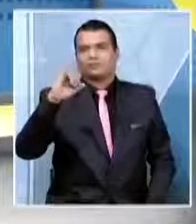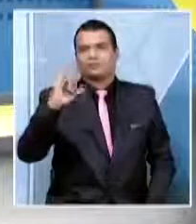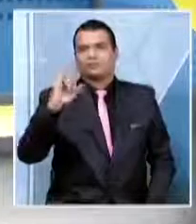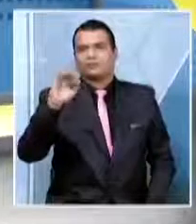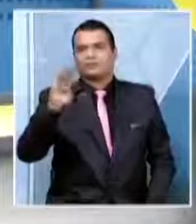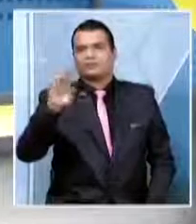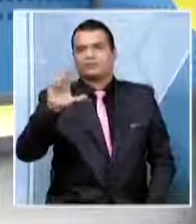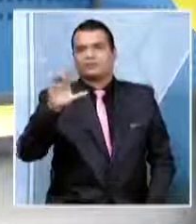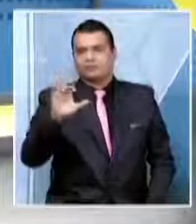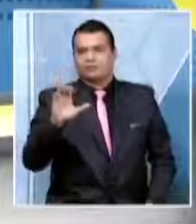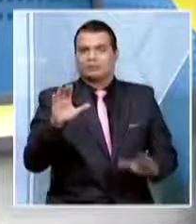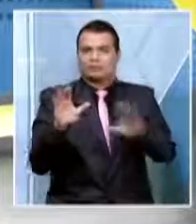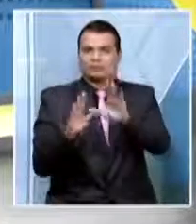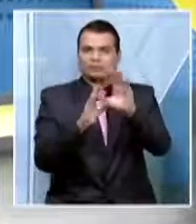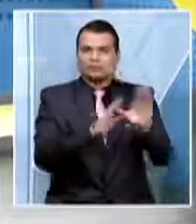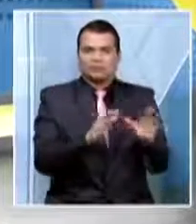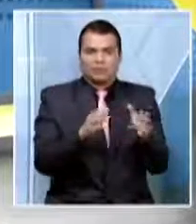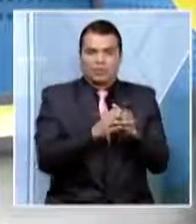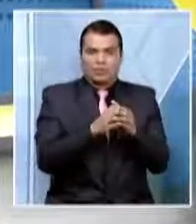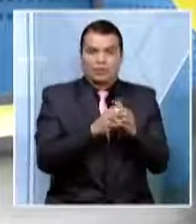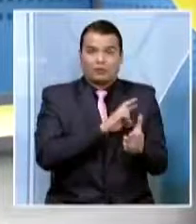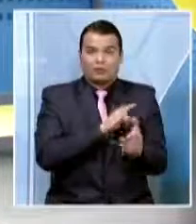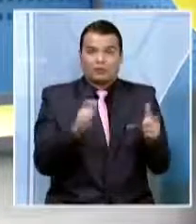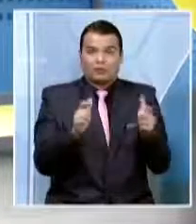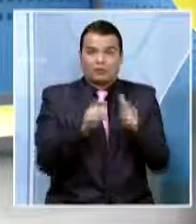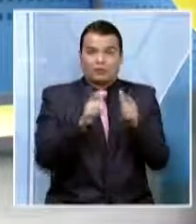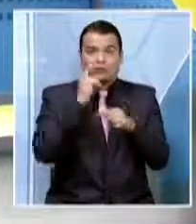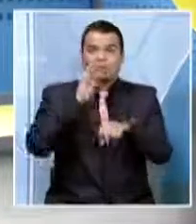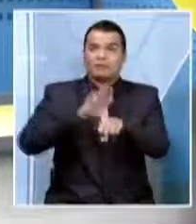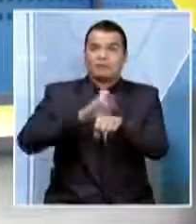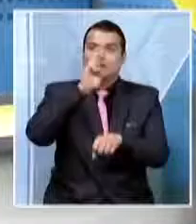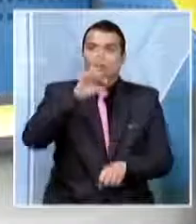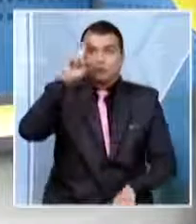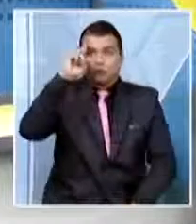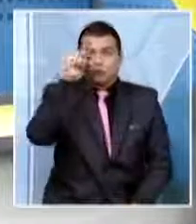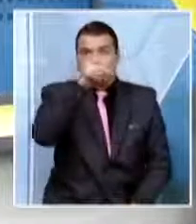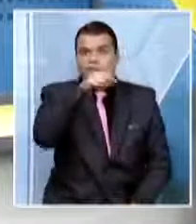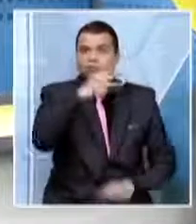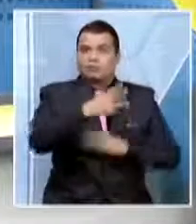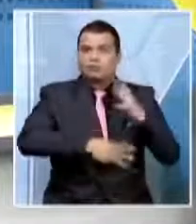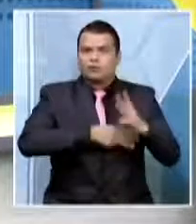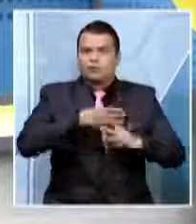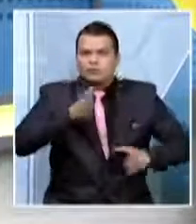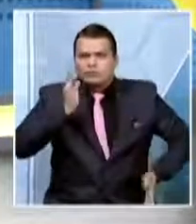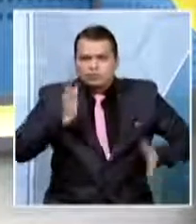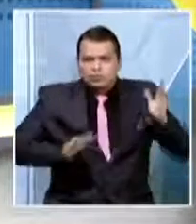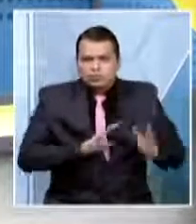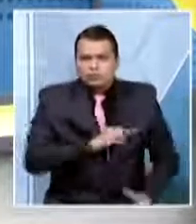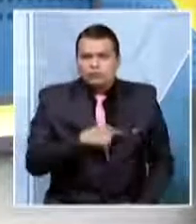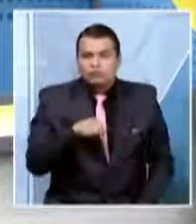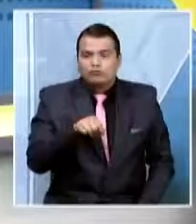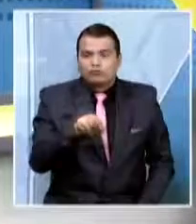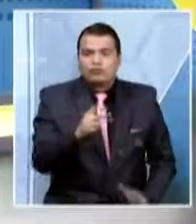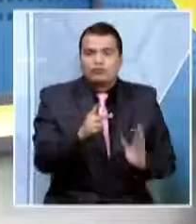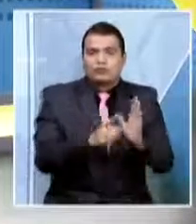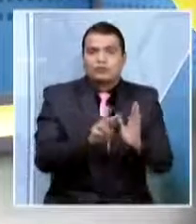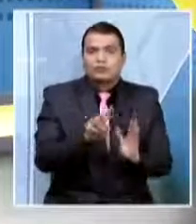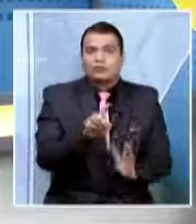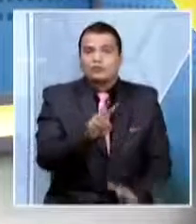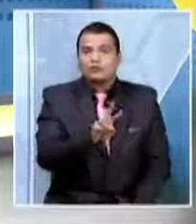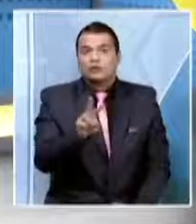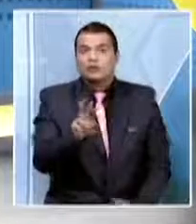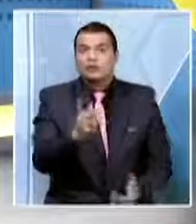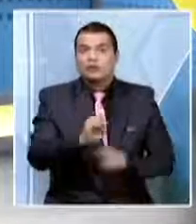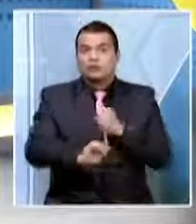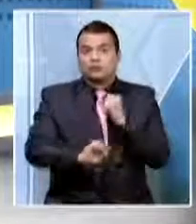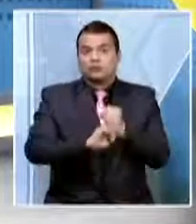La bancada de congresista vallecaucano le están pidiendo al gobierno nacional que apoye el Mundial de Atletismo que se va a realizar en Cali en el año 2022. Recordemos